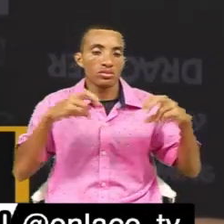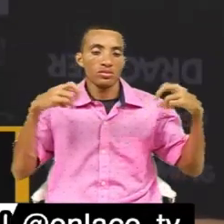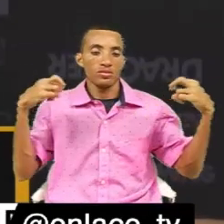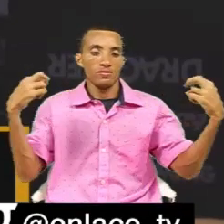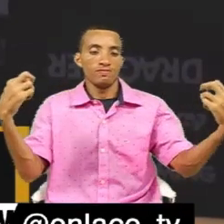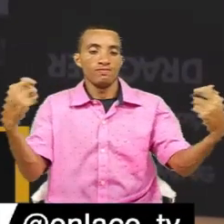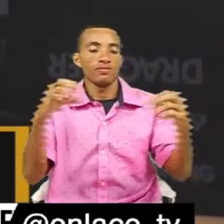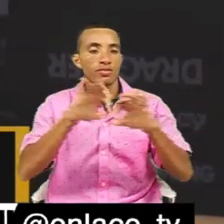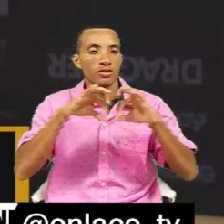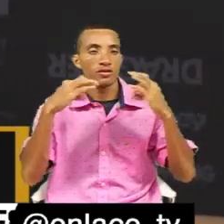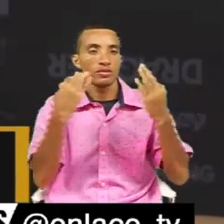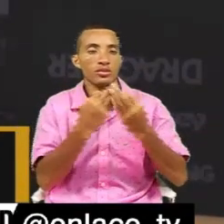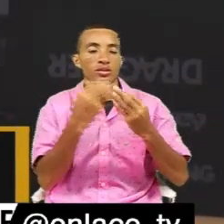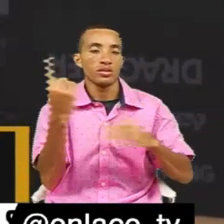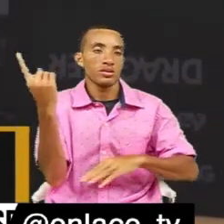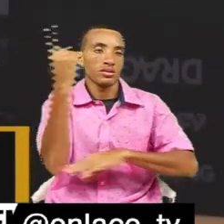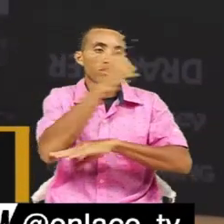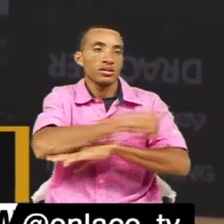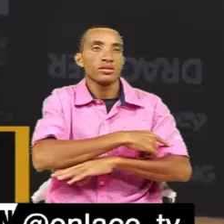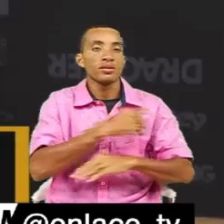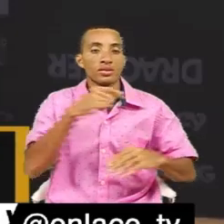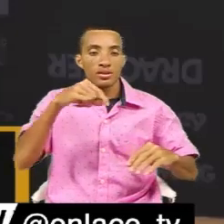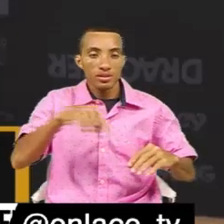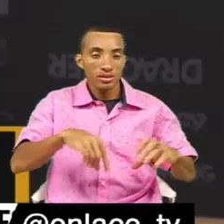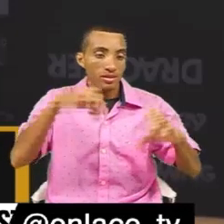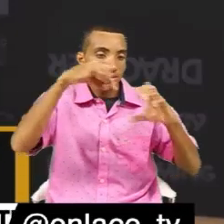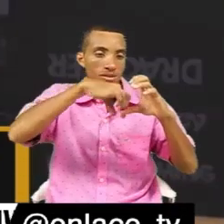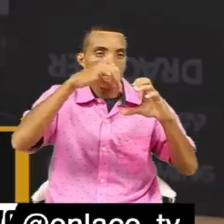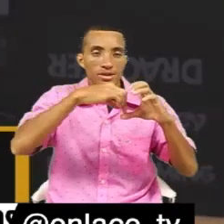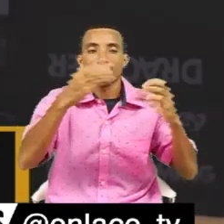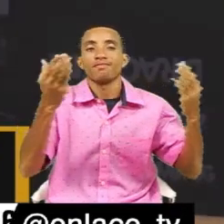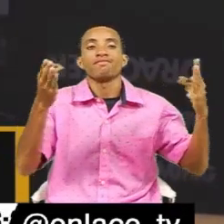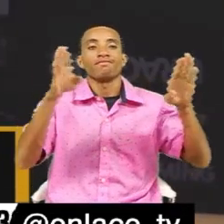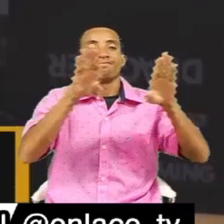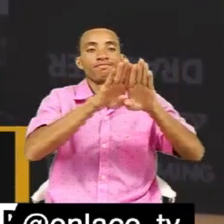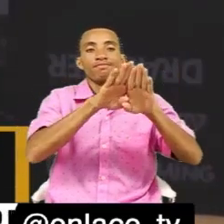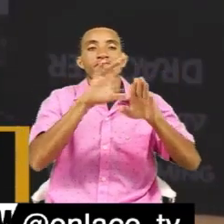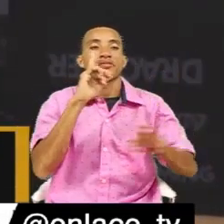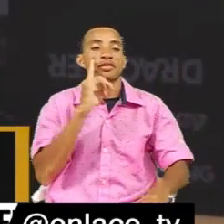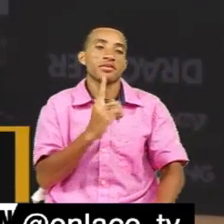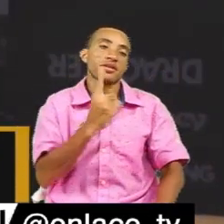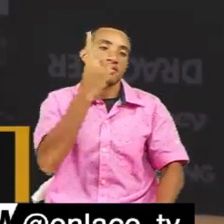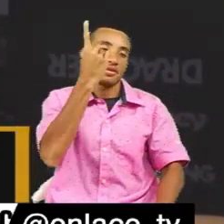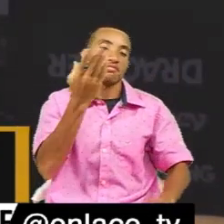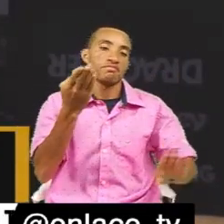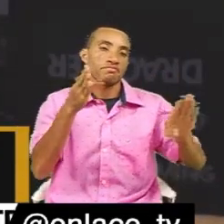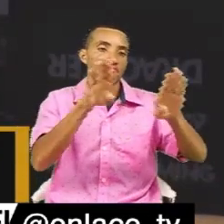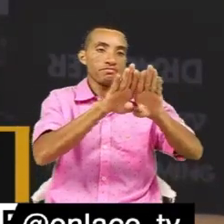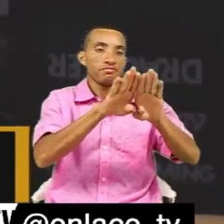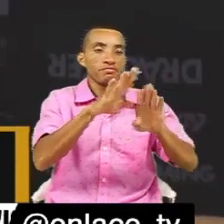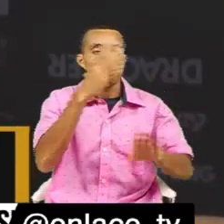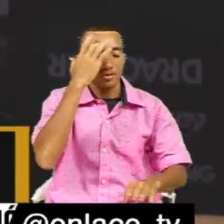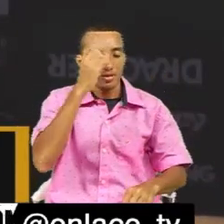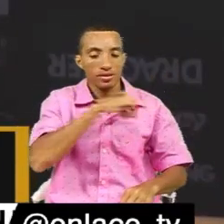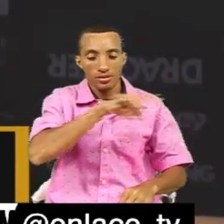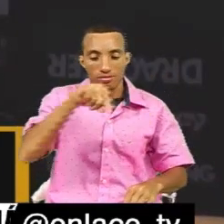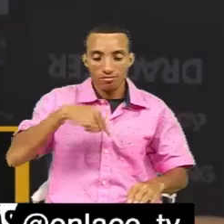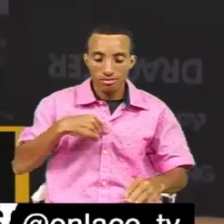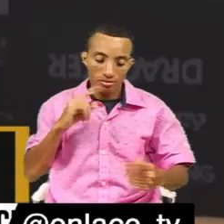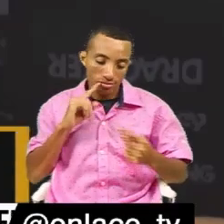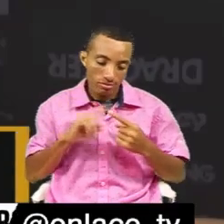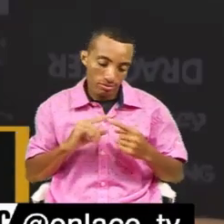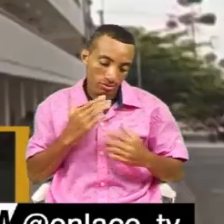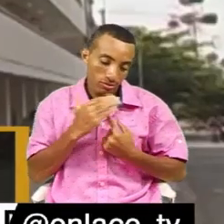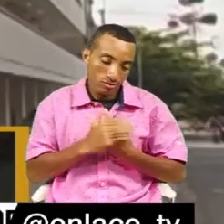nuestra familia. No vamos a abrir las puertas por primera vez en el CPC para el público, porque nos vamos a consentir un rato en el